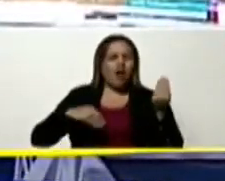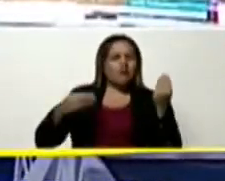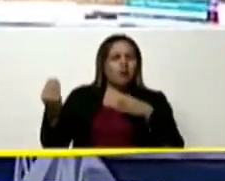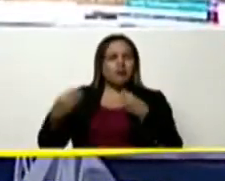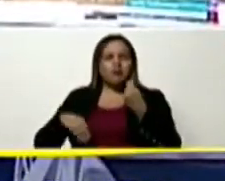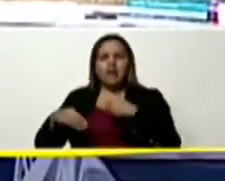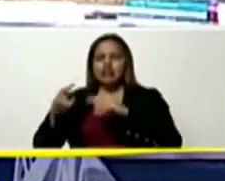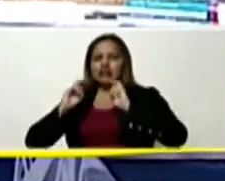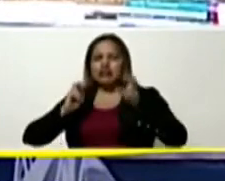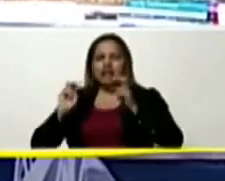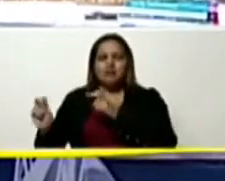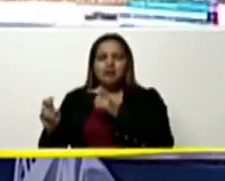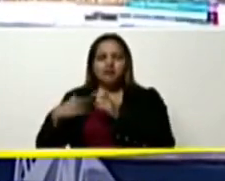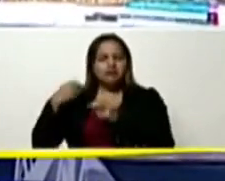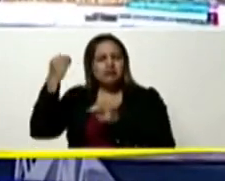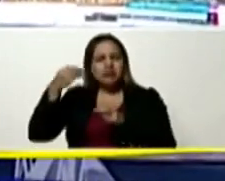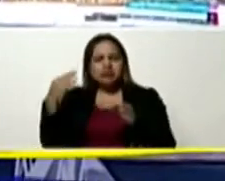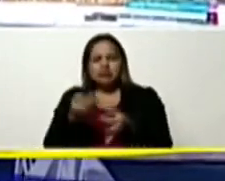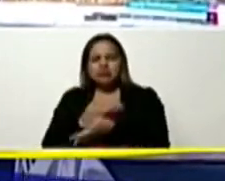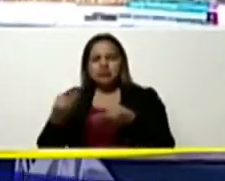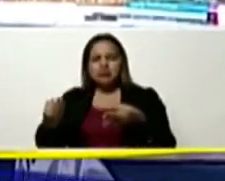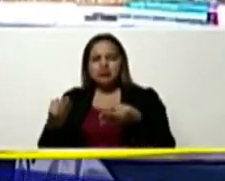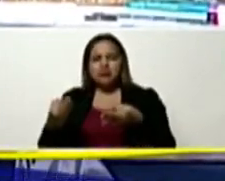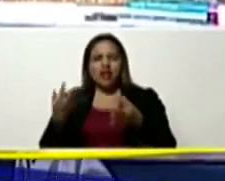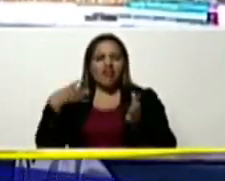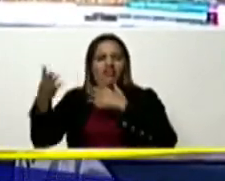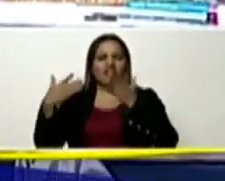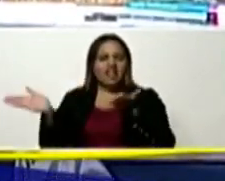De verdad es maravilloso la Feria del Libro.